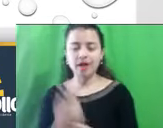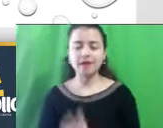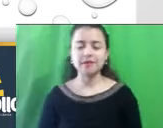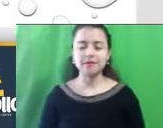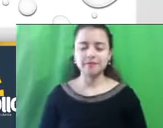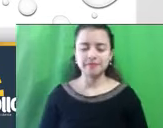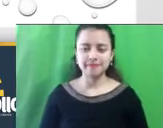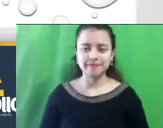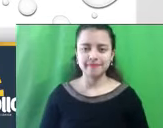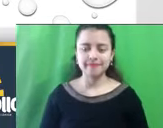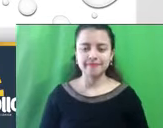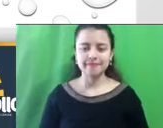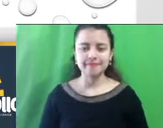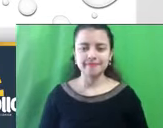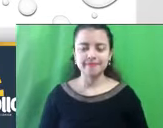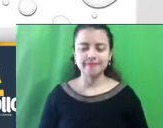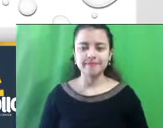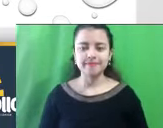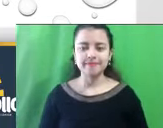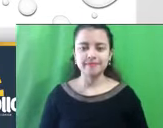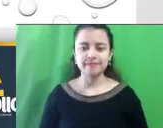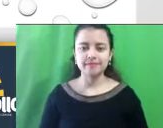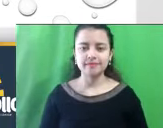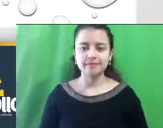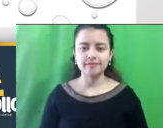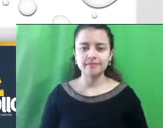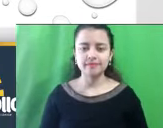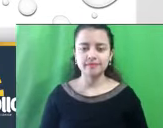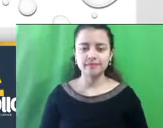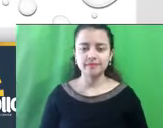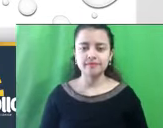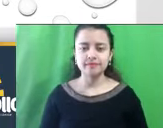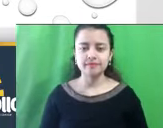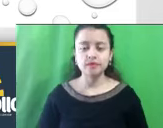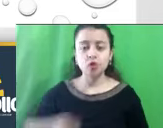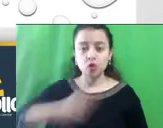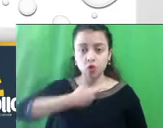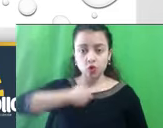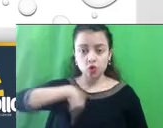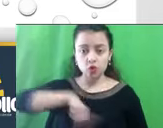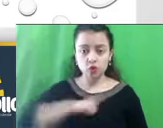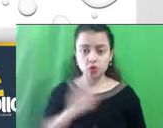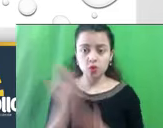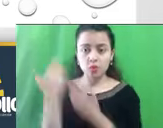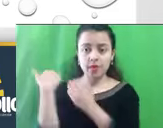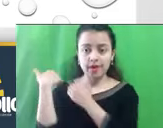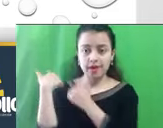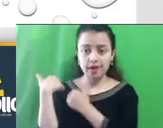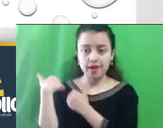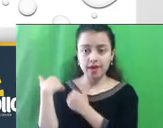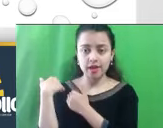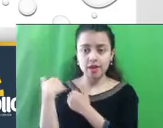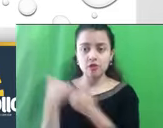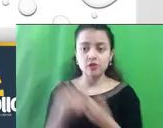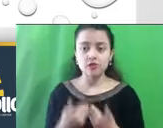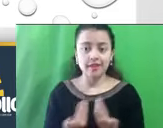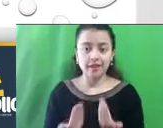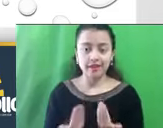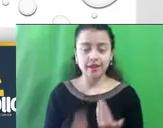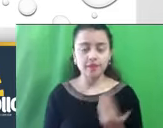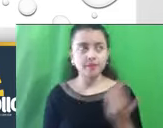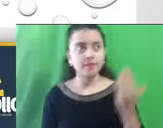Live. La Dirección de Seguridad y Salud en el Trabajo es un eje transversal a todas las áreas